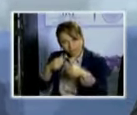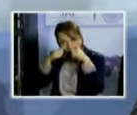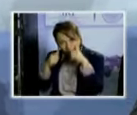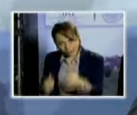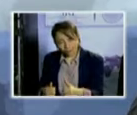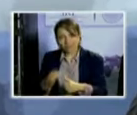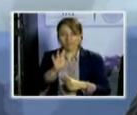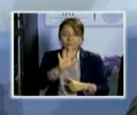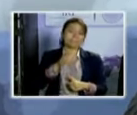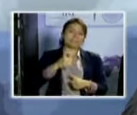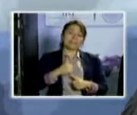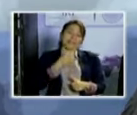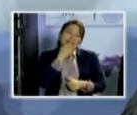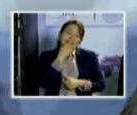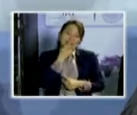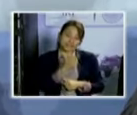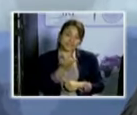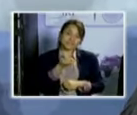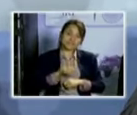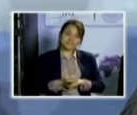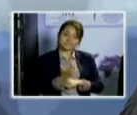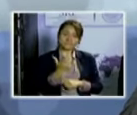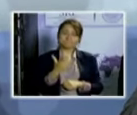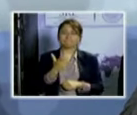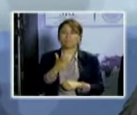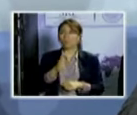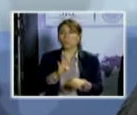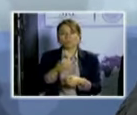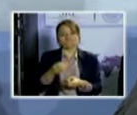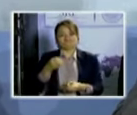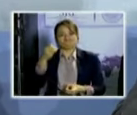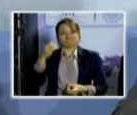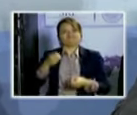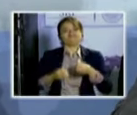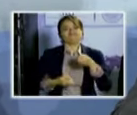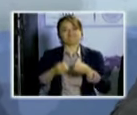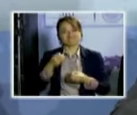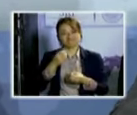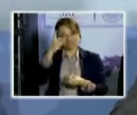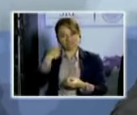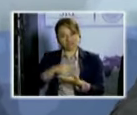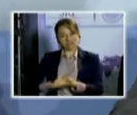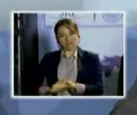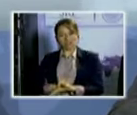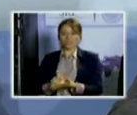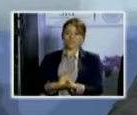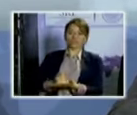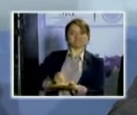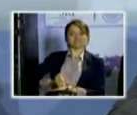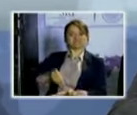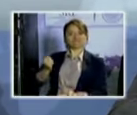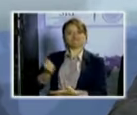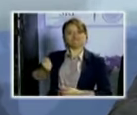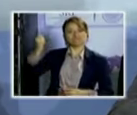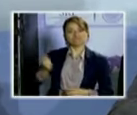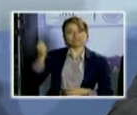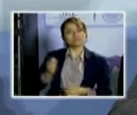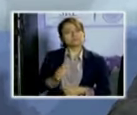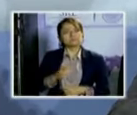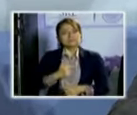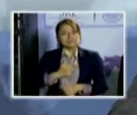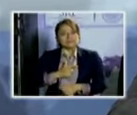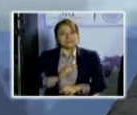no me gusta a mí el término personalmente, sino la justicia terapéutica, eso es ver la comisión de un delito